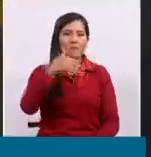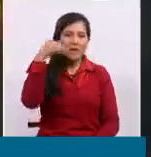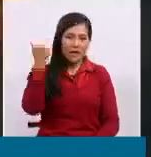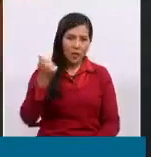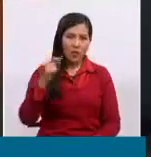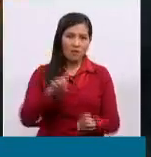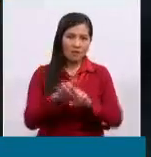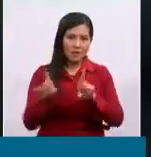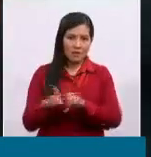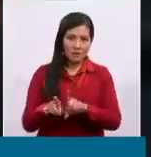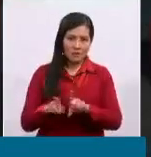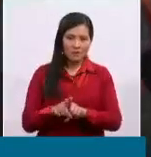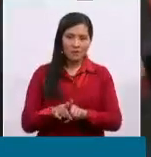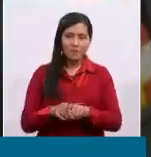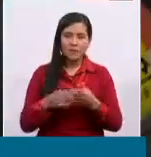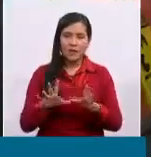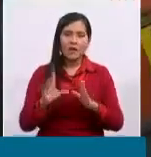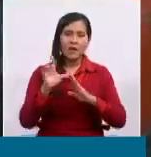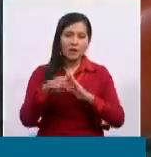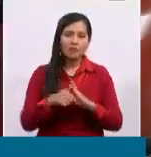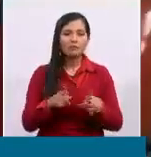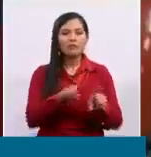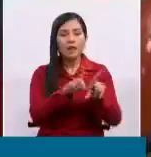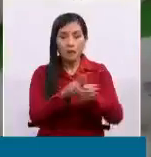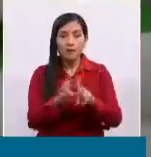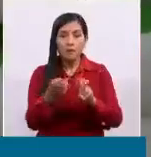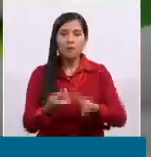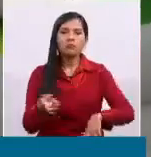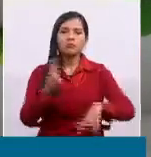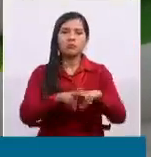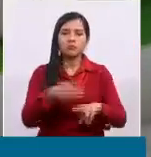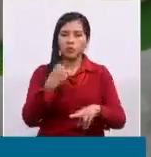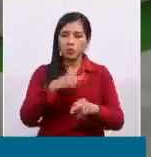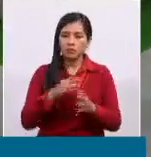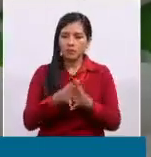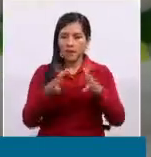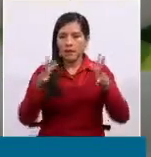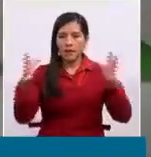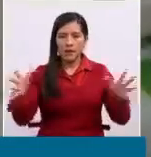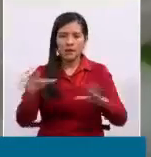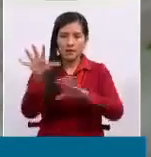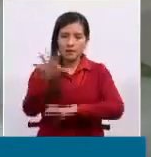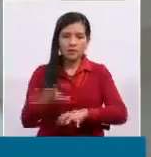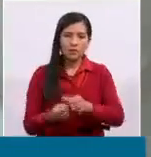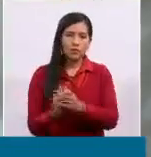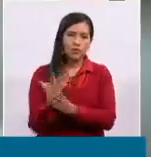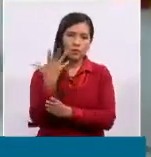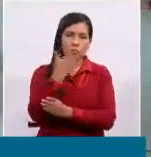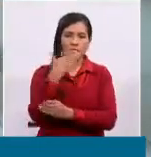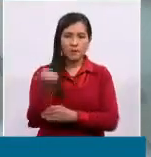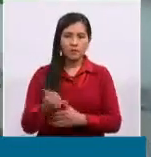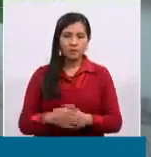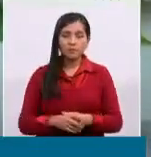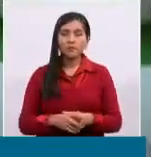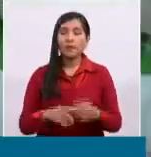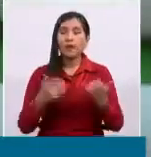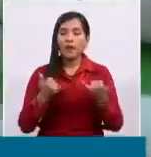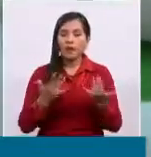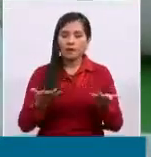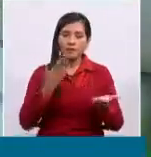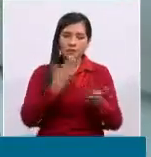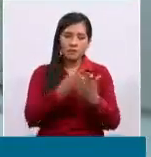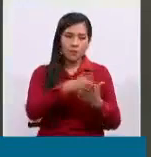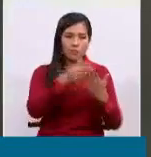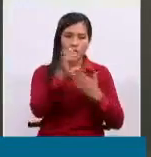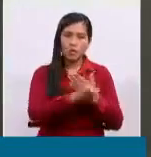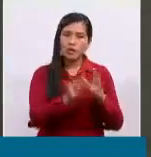mayor rendimiento y eso va a elevar en sí nuestra frontera productiva, ¿no? En lo que sería el sector del agro. Entonces realmente es un proyecto